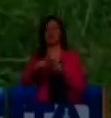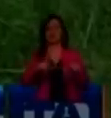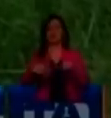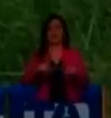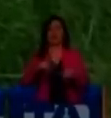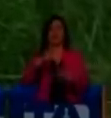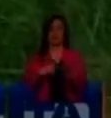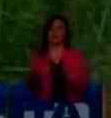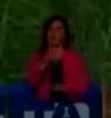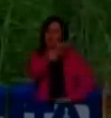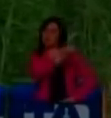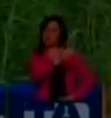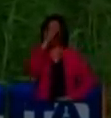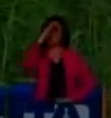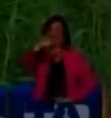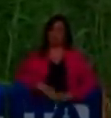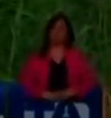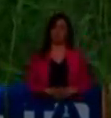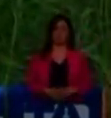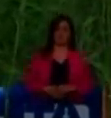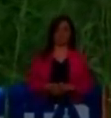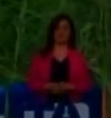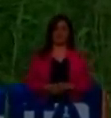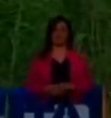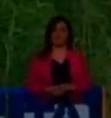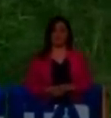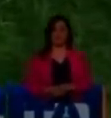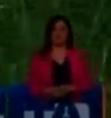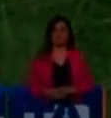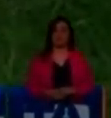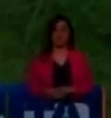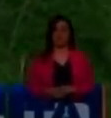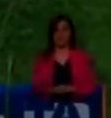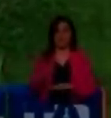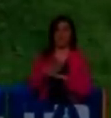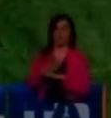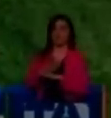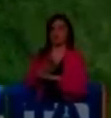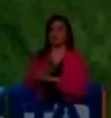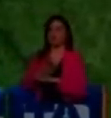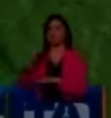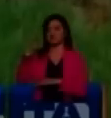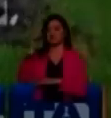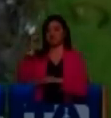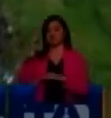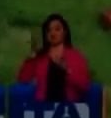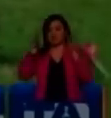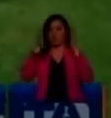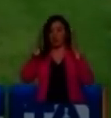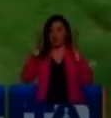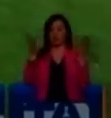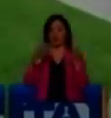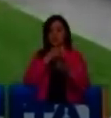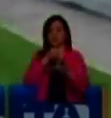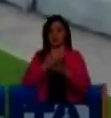lugar se está suscitando algo. Bueno, pues ustedes ya conocieron de primera mano, ya han escuchado las entrevistas de ellos. Van a aumentar el